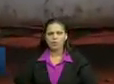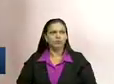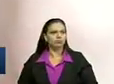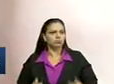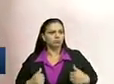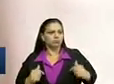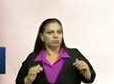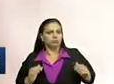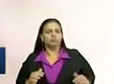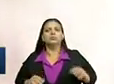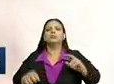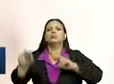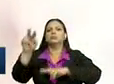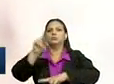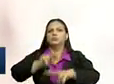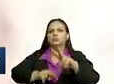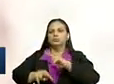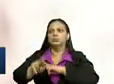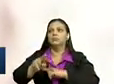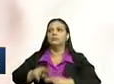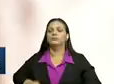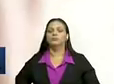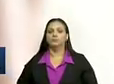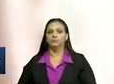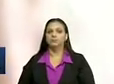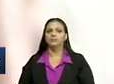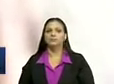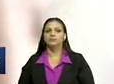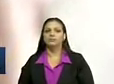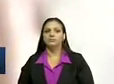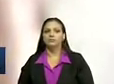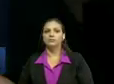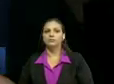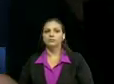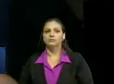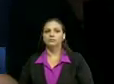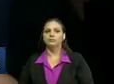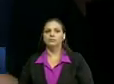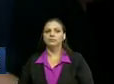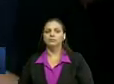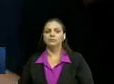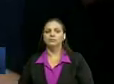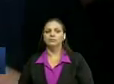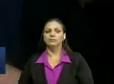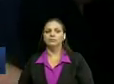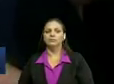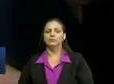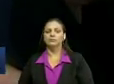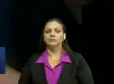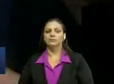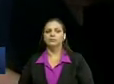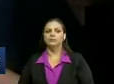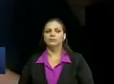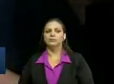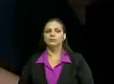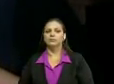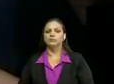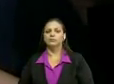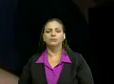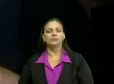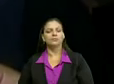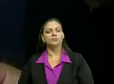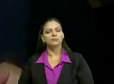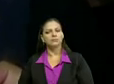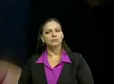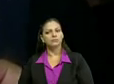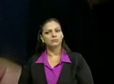legalidad en la adquisición de los repuestos que ofrecían. Presuntamente se estarían comercializando de manera ilegal, lo